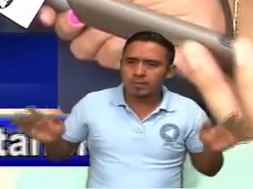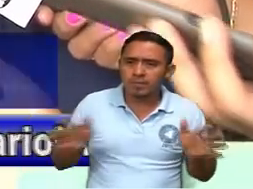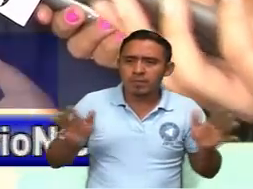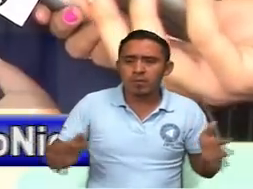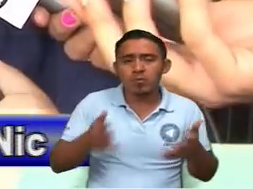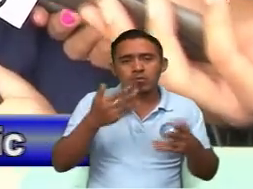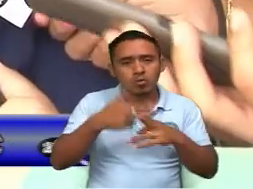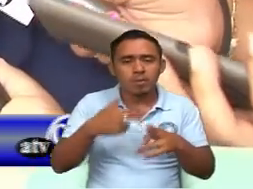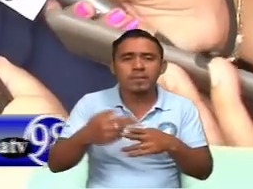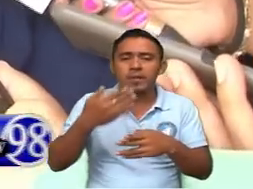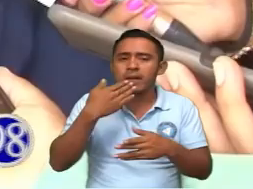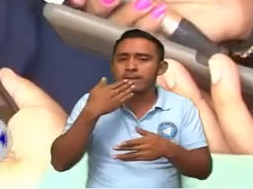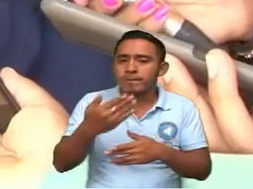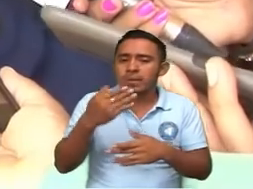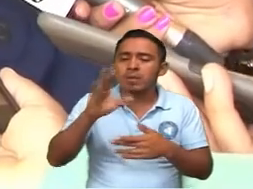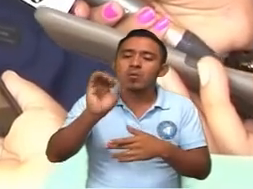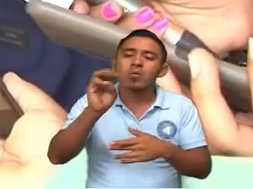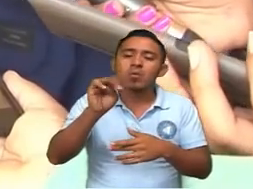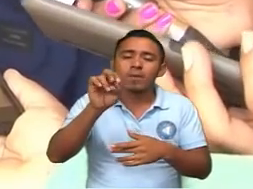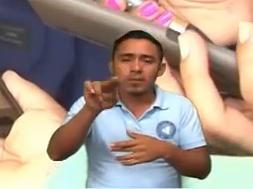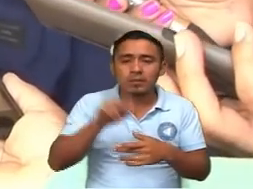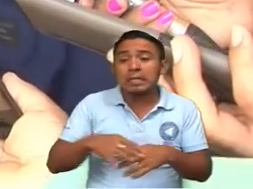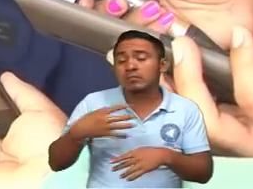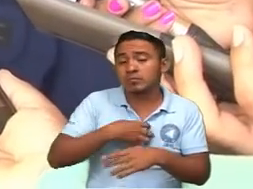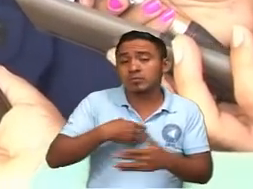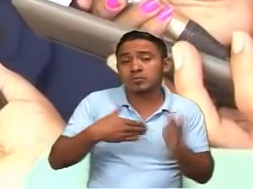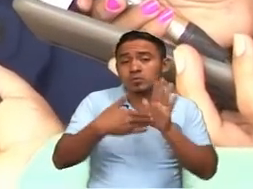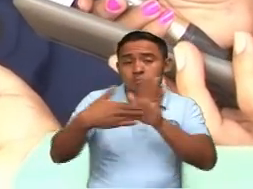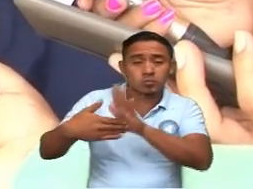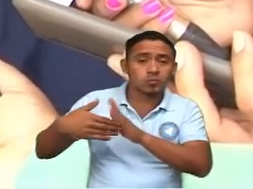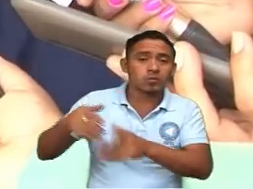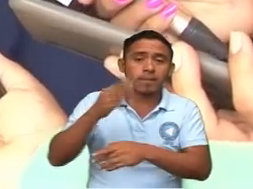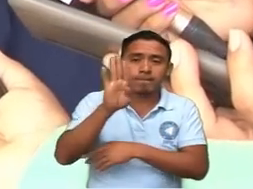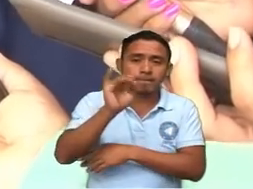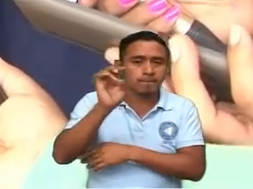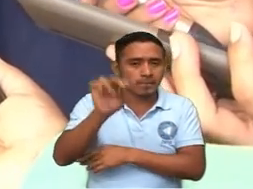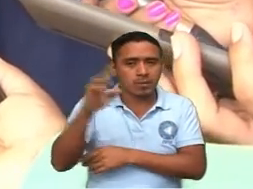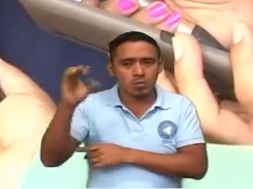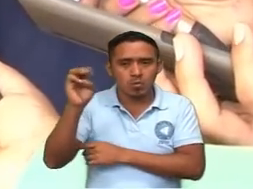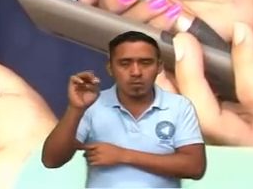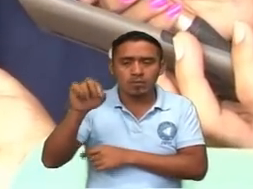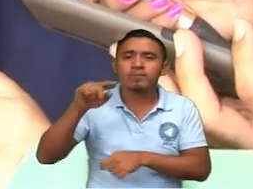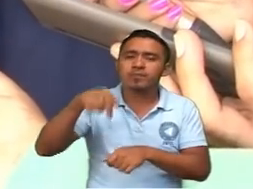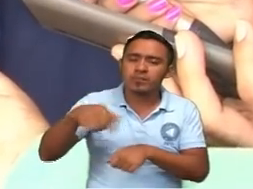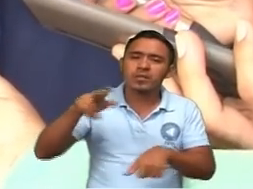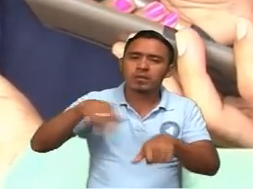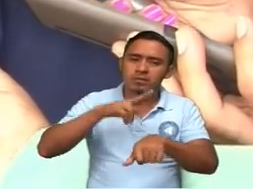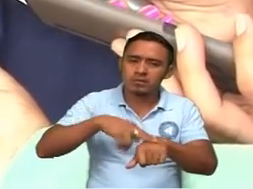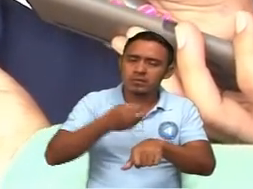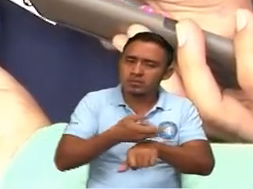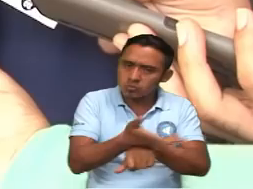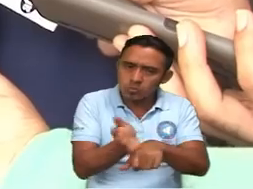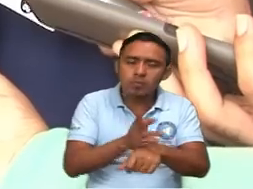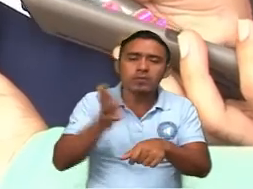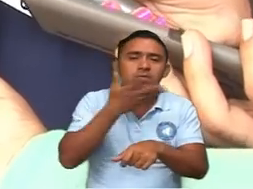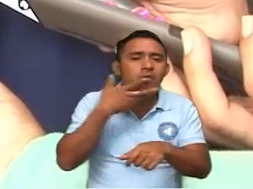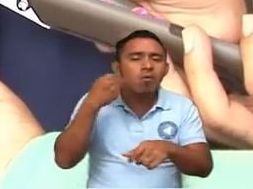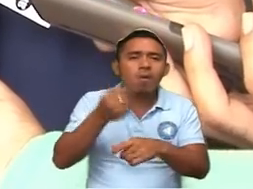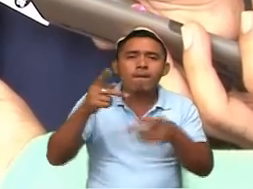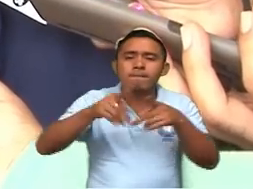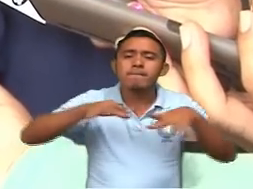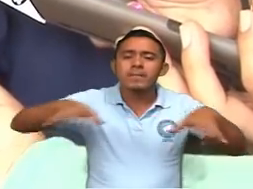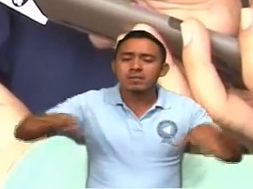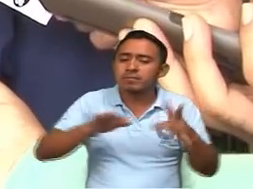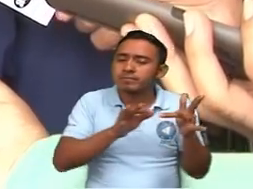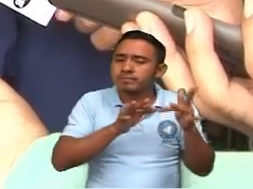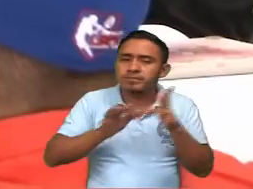bien común, y esa es la base de nuestro modelo, el bien común. También este Consejo Nacional de la Juventud se refiere y habla de planes